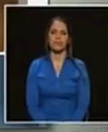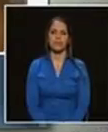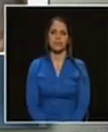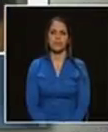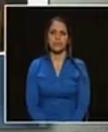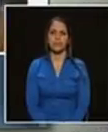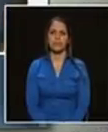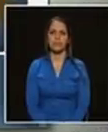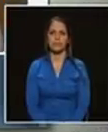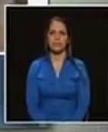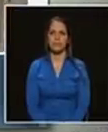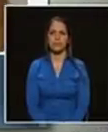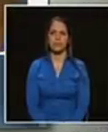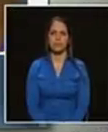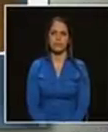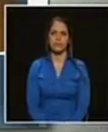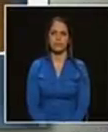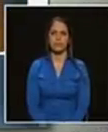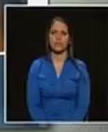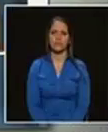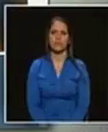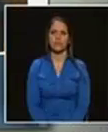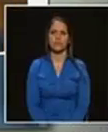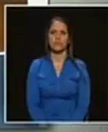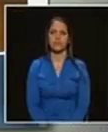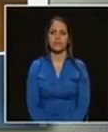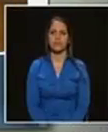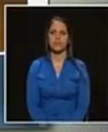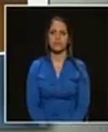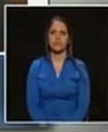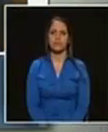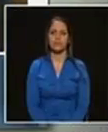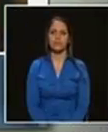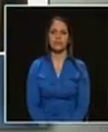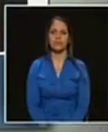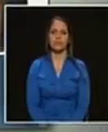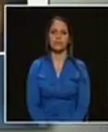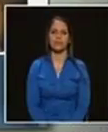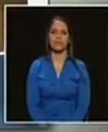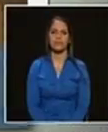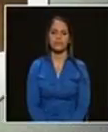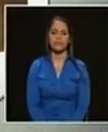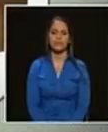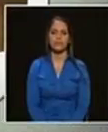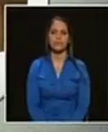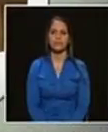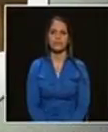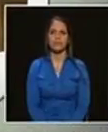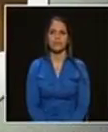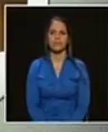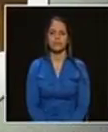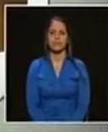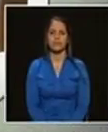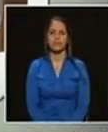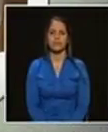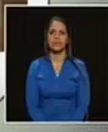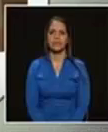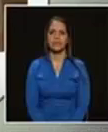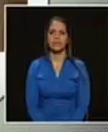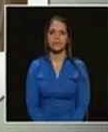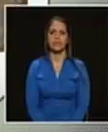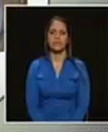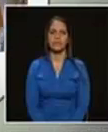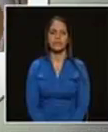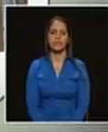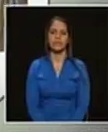pues como muy claro. Me parece muy importante lo que se está dando y lo que se está haciendo, pero qué bueno que fuera más grande el recuadro, por ejemplo en las noticias,